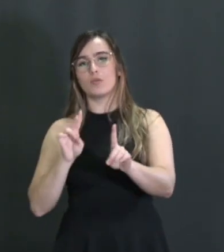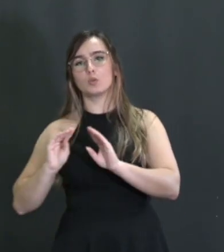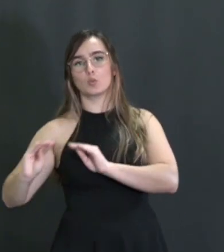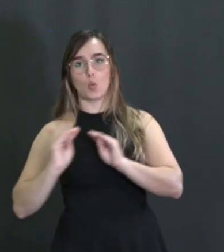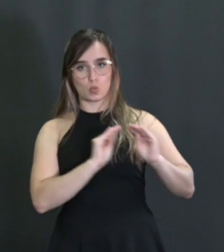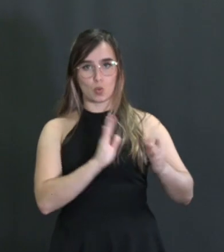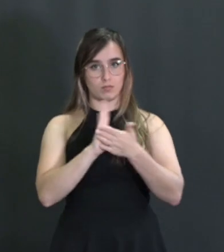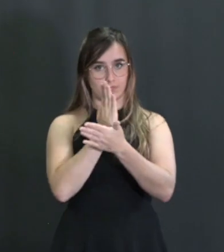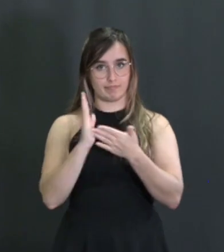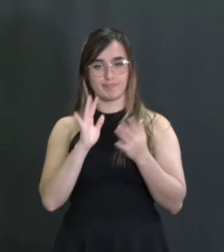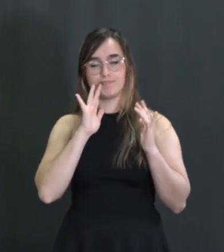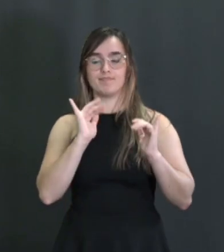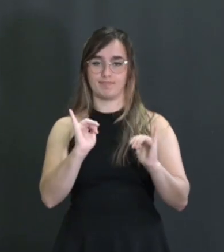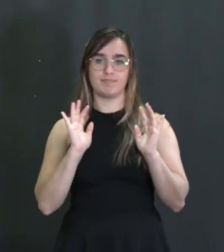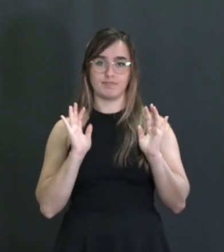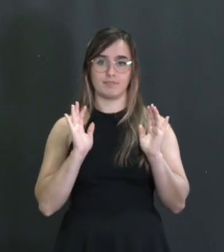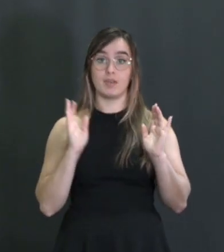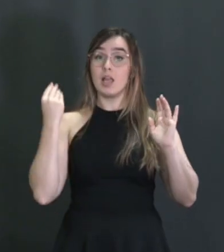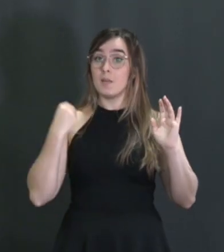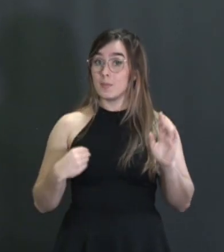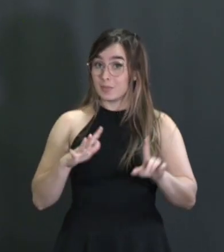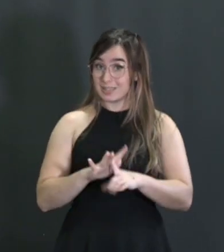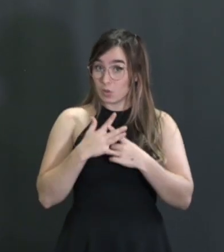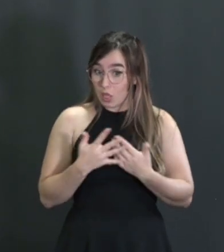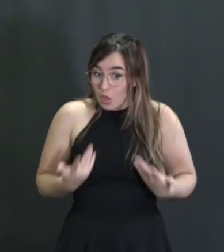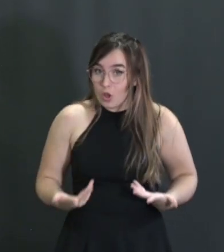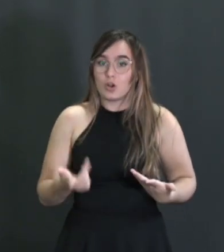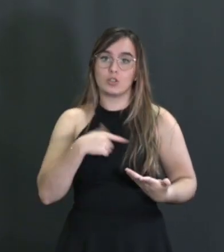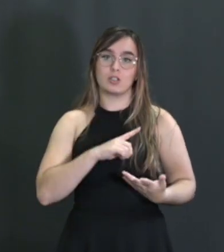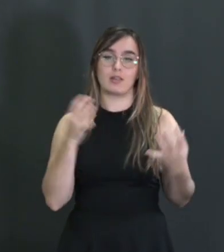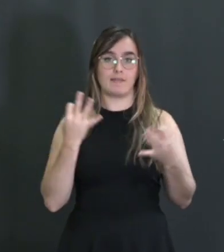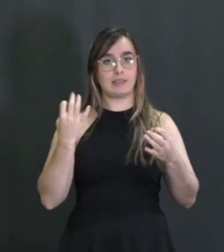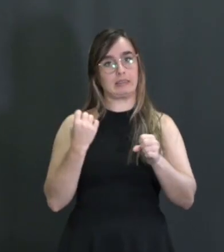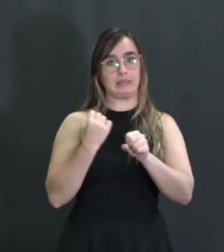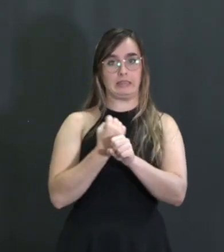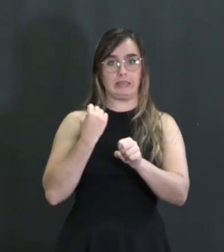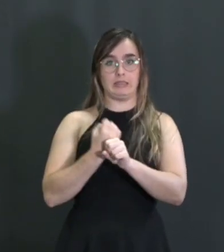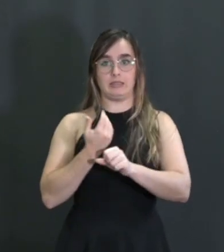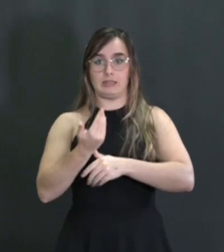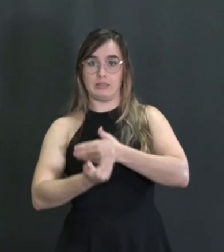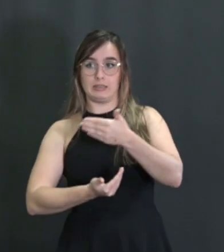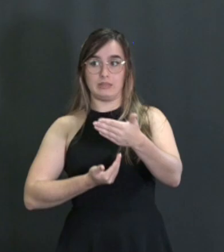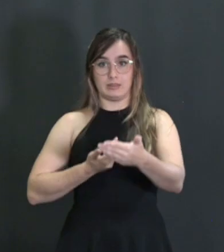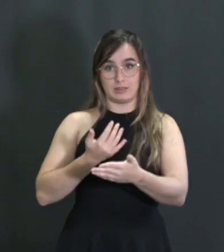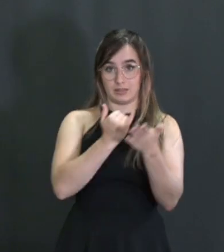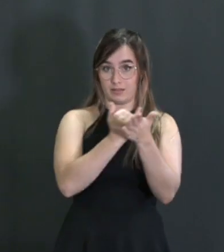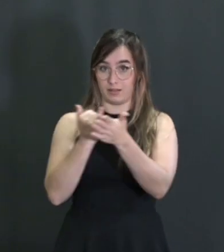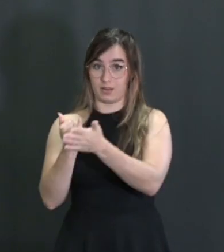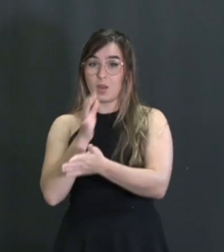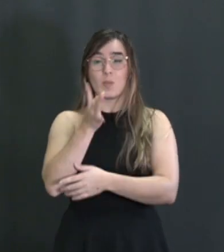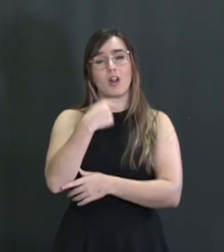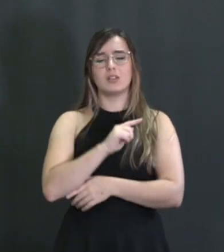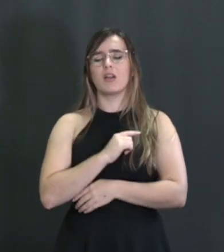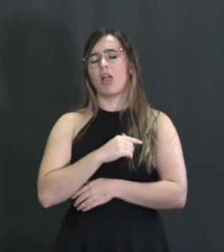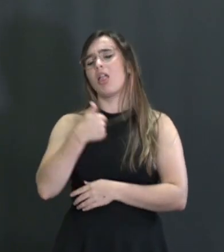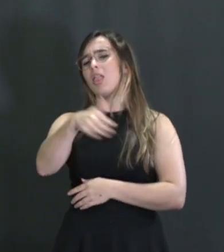Y con esos mimbres tenemos que jugar, porque eso no lo podemos obviar. Es